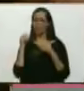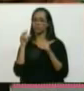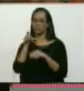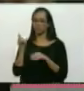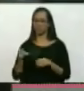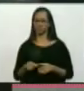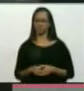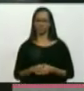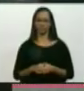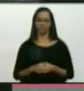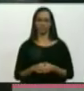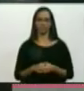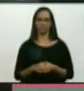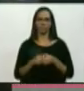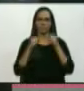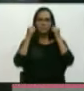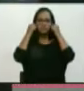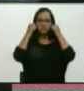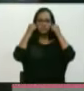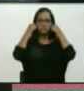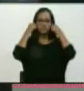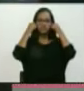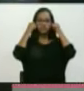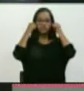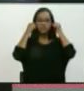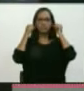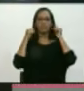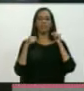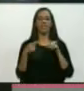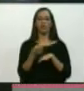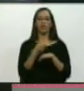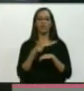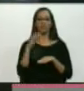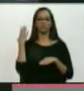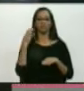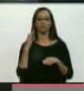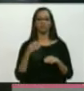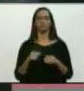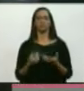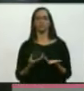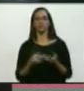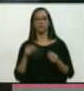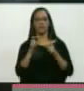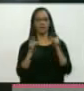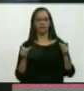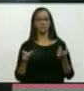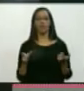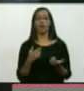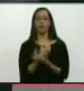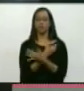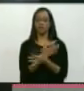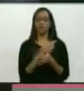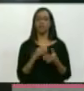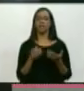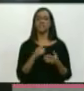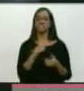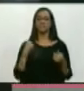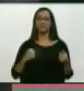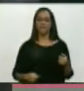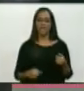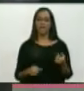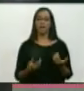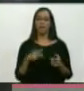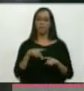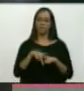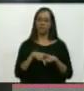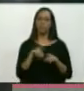video. El gobierno colombiano ya envió una propuesta de evacuación a los nacionales que están aislados en la zona de China afectada por el